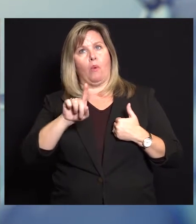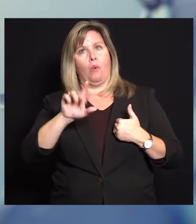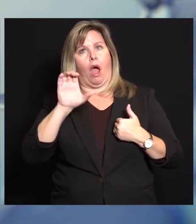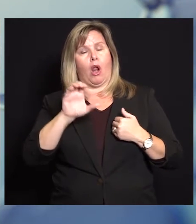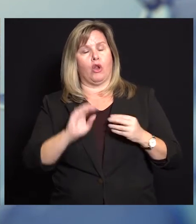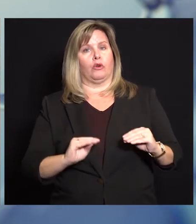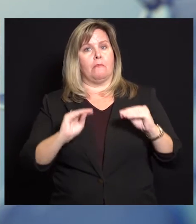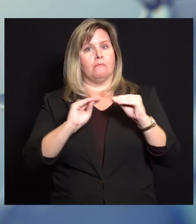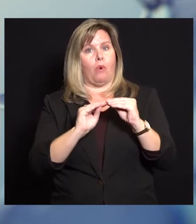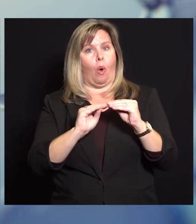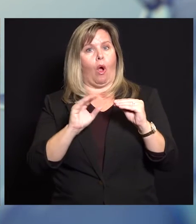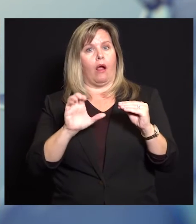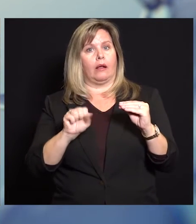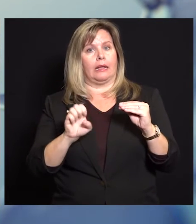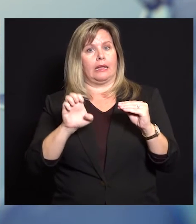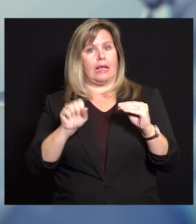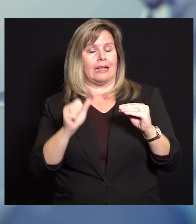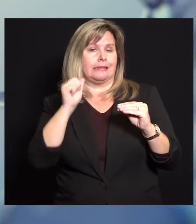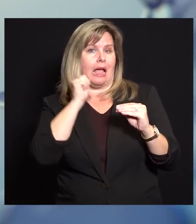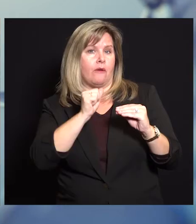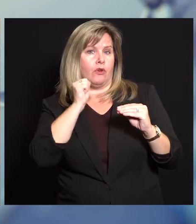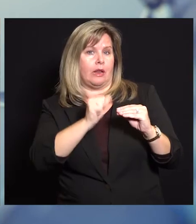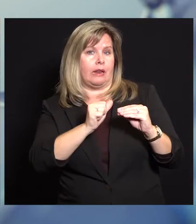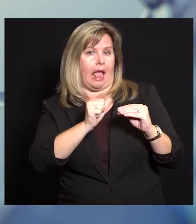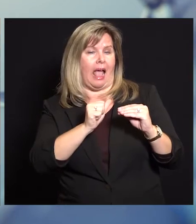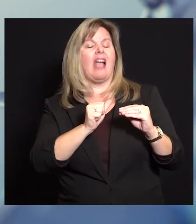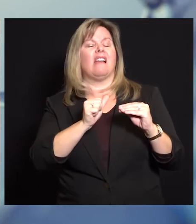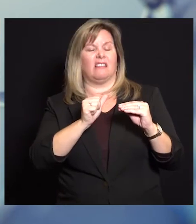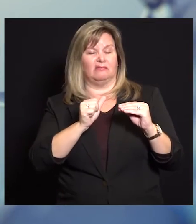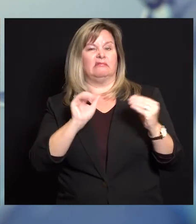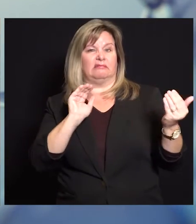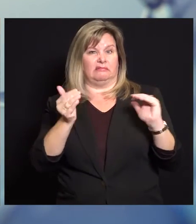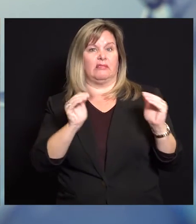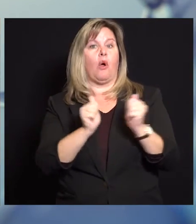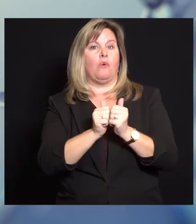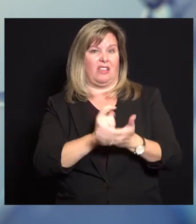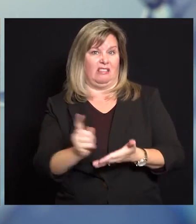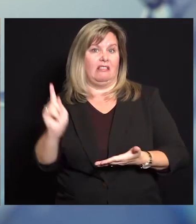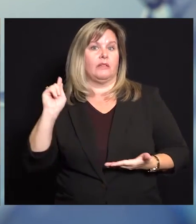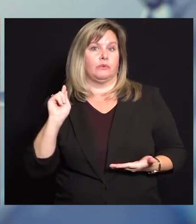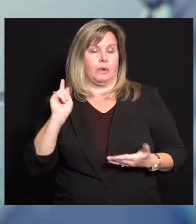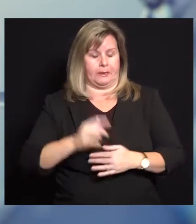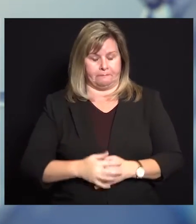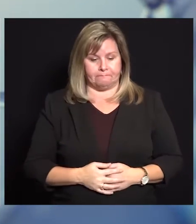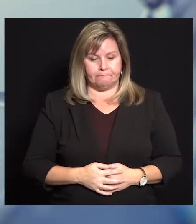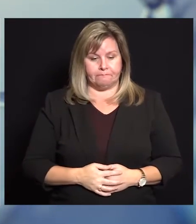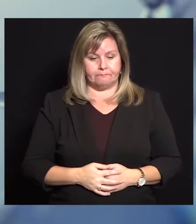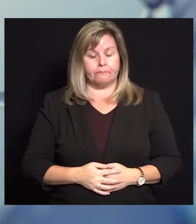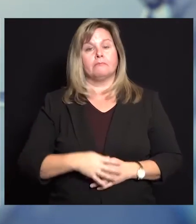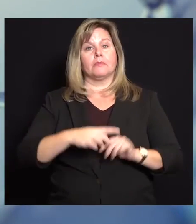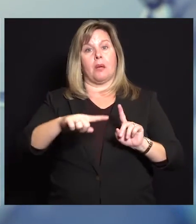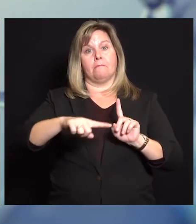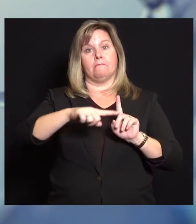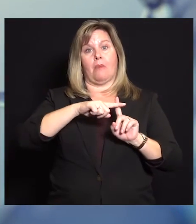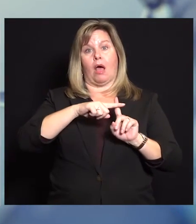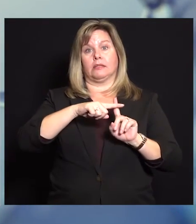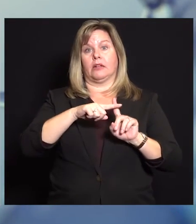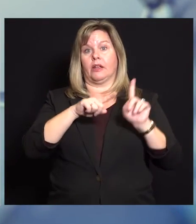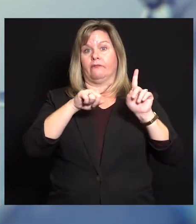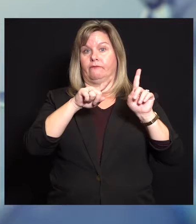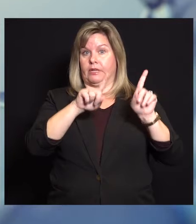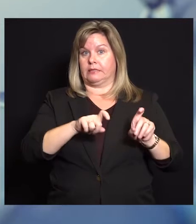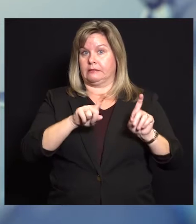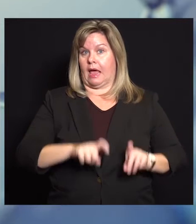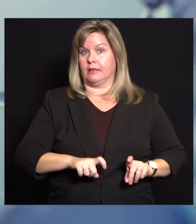casos más por día en promedio de lo que estábamos viendo la semana pasada cuando hablé con ustedes nuestra tasa de posibilidad